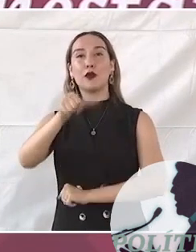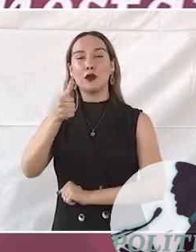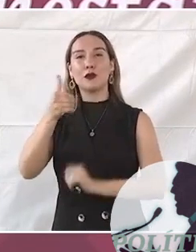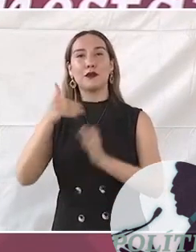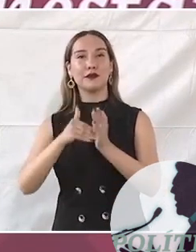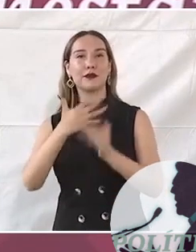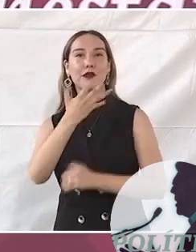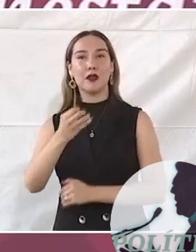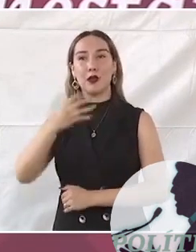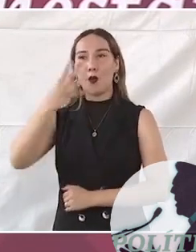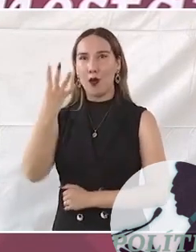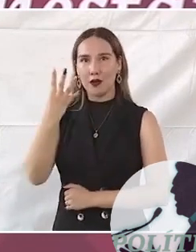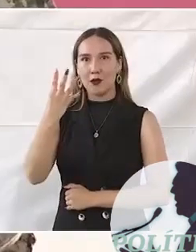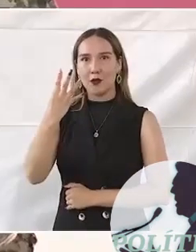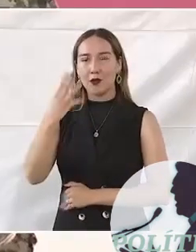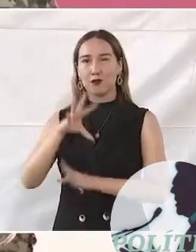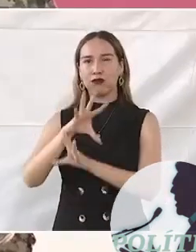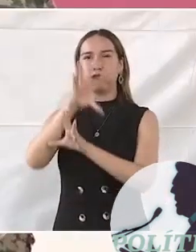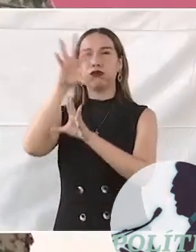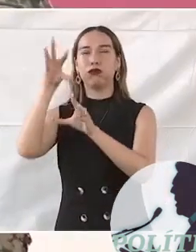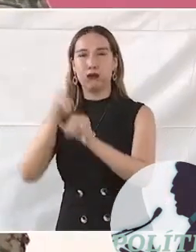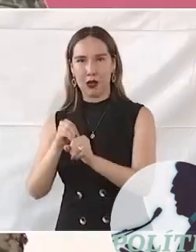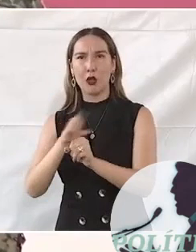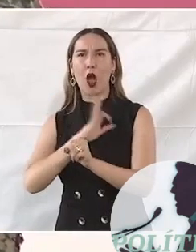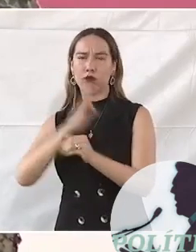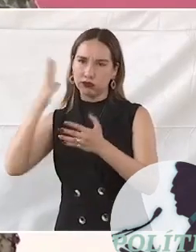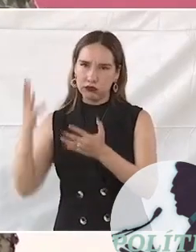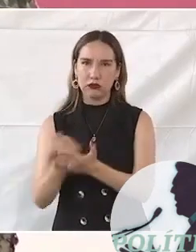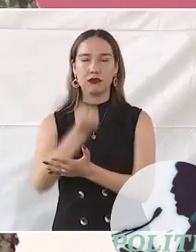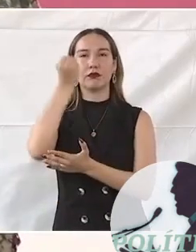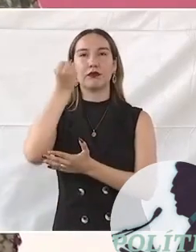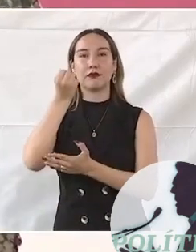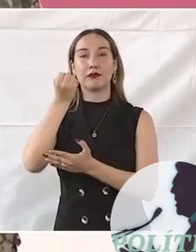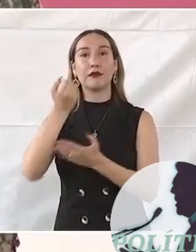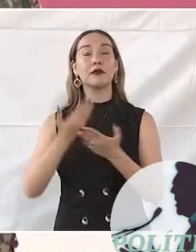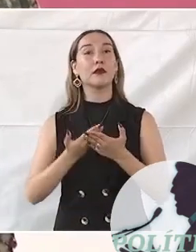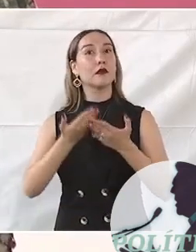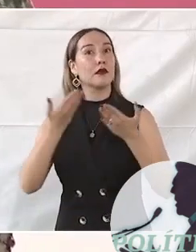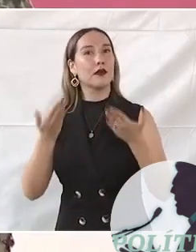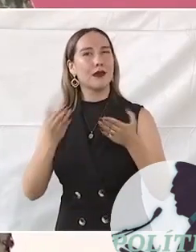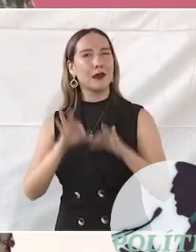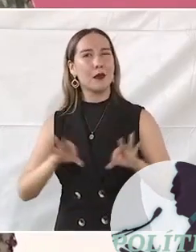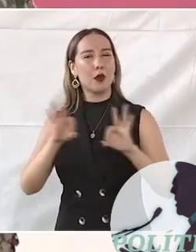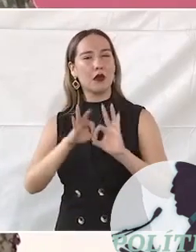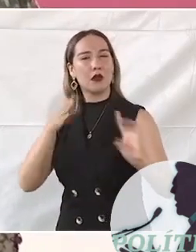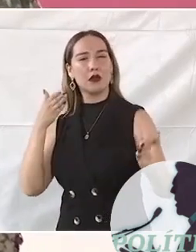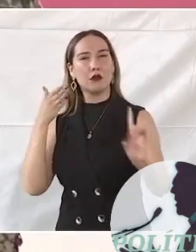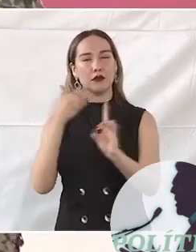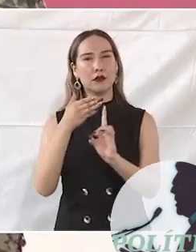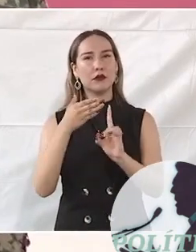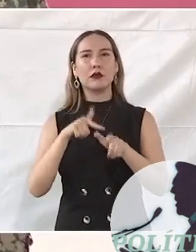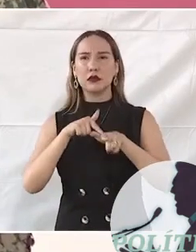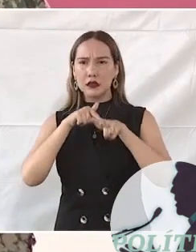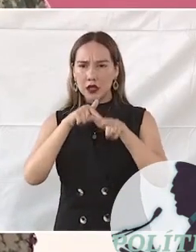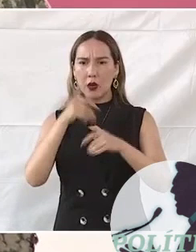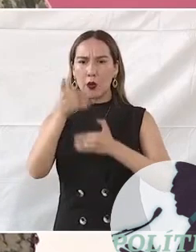291,011,504 a nivel nacional. Al cumplimiento de este propósito ha contribuido el vivero forestal militar de